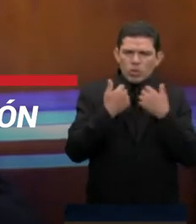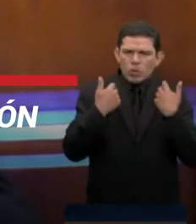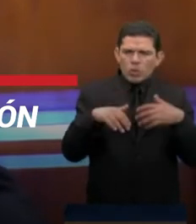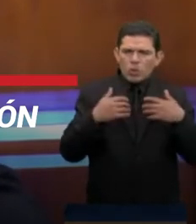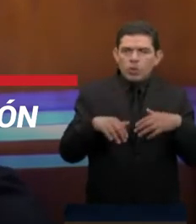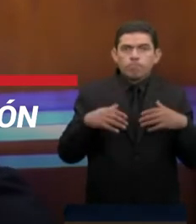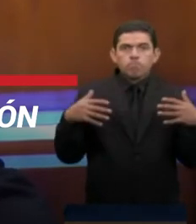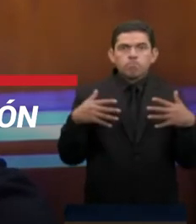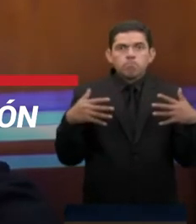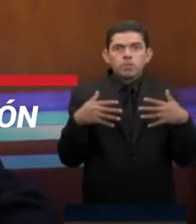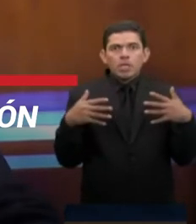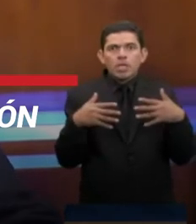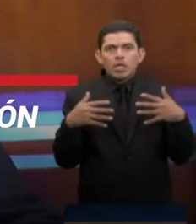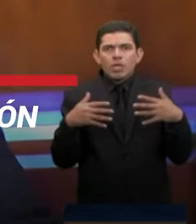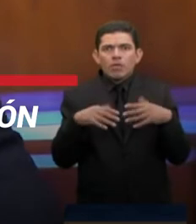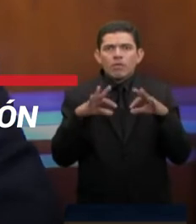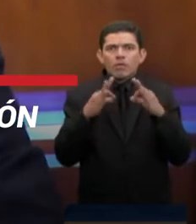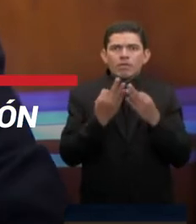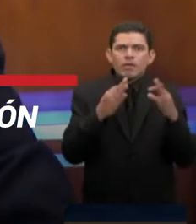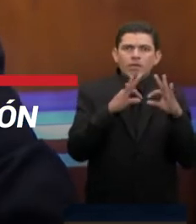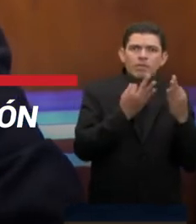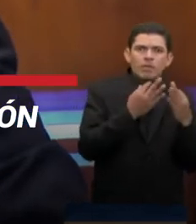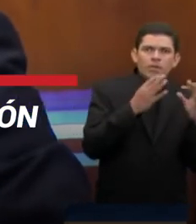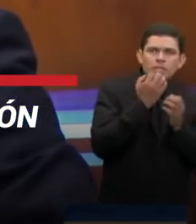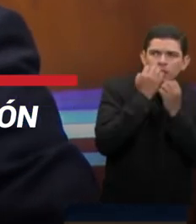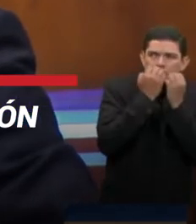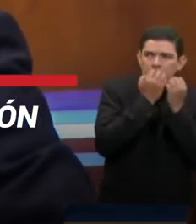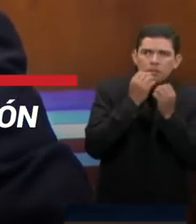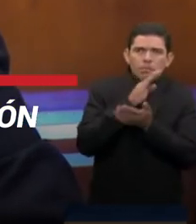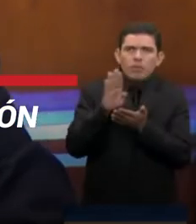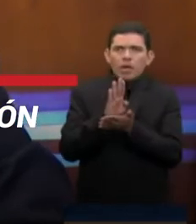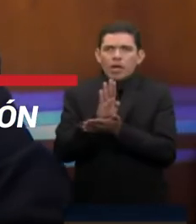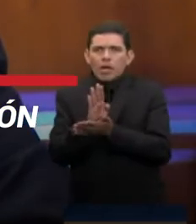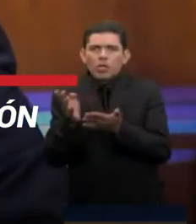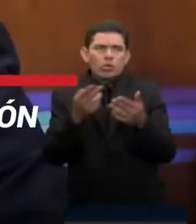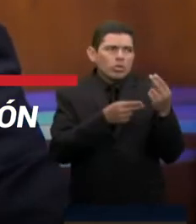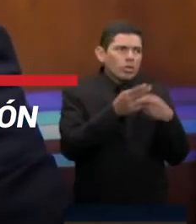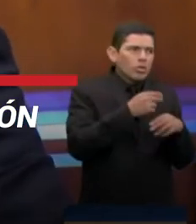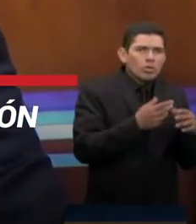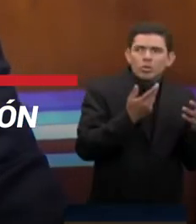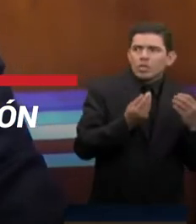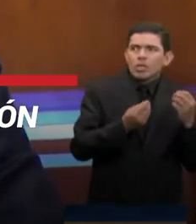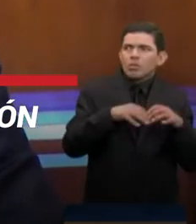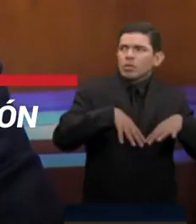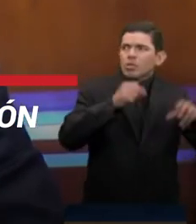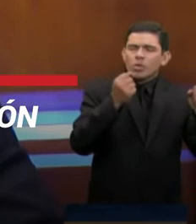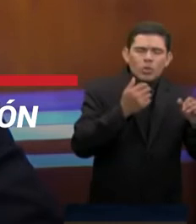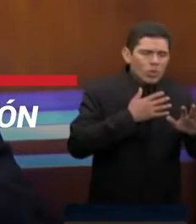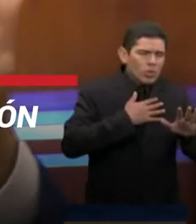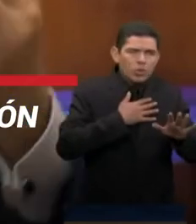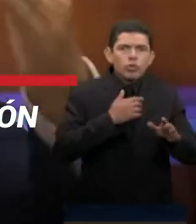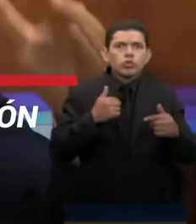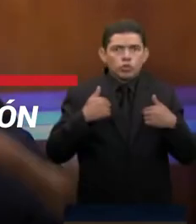El temor que siente cada familia, en cada barrio, en cada negocio popular. Yo he